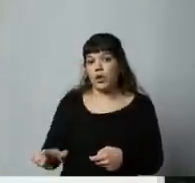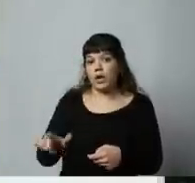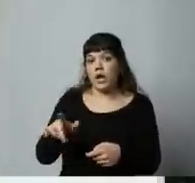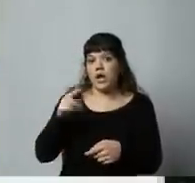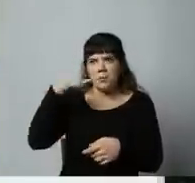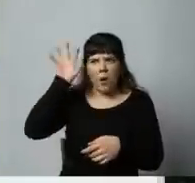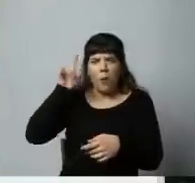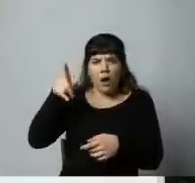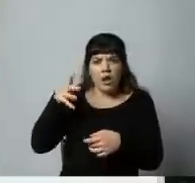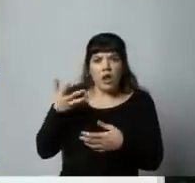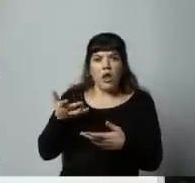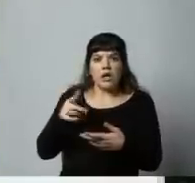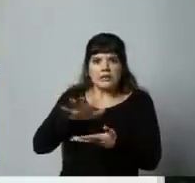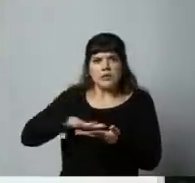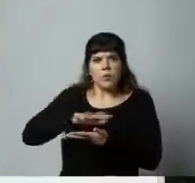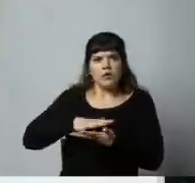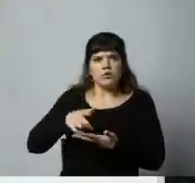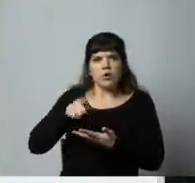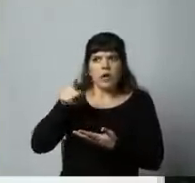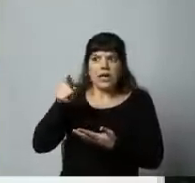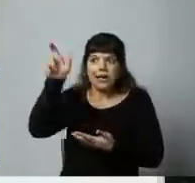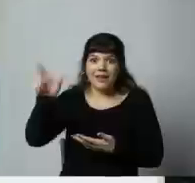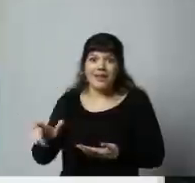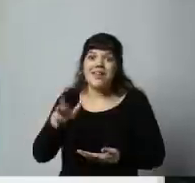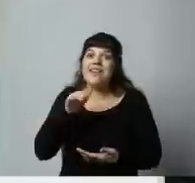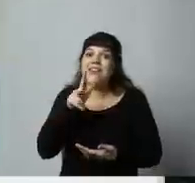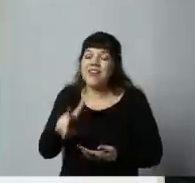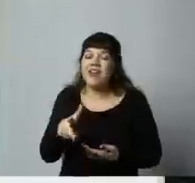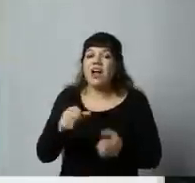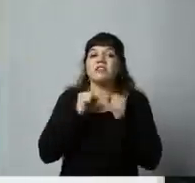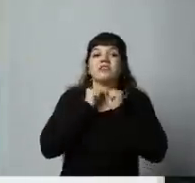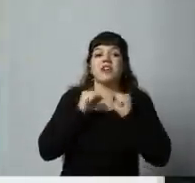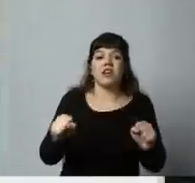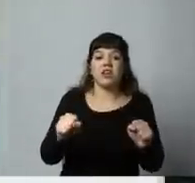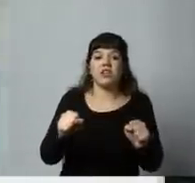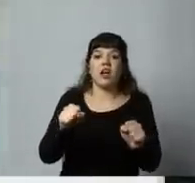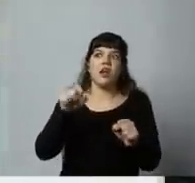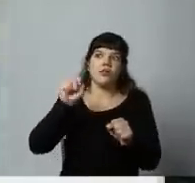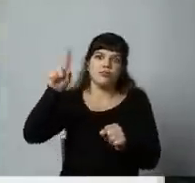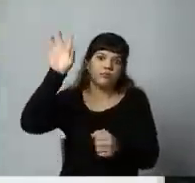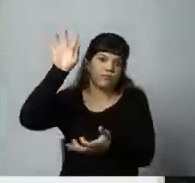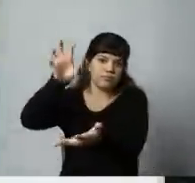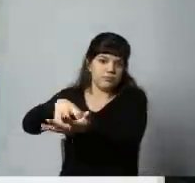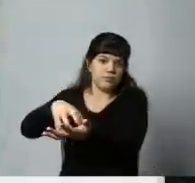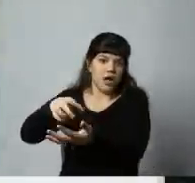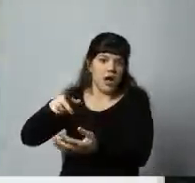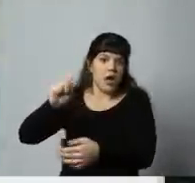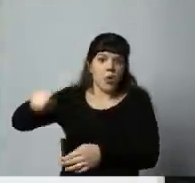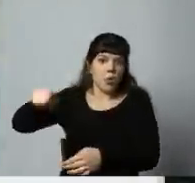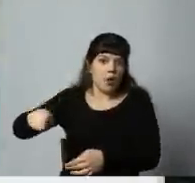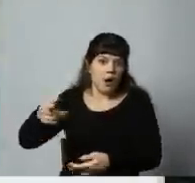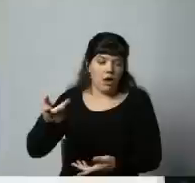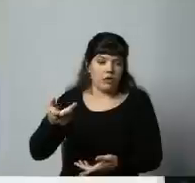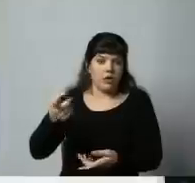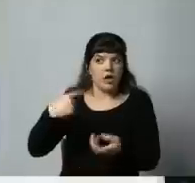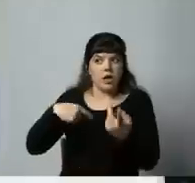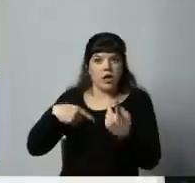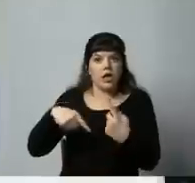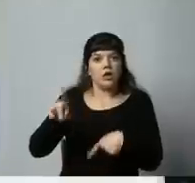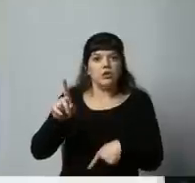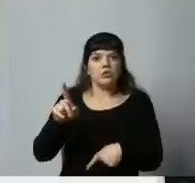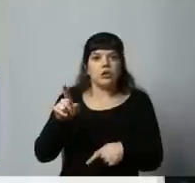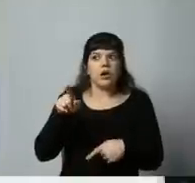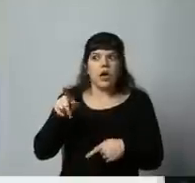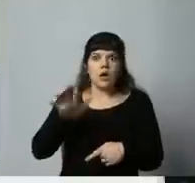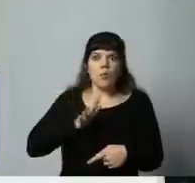accidente y la era hija de la secretaria de la actuaria del juzgado de la costa ahí donde estaba y la jueza